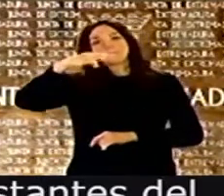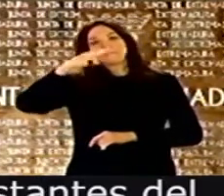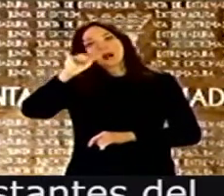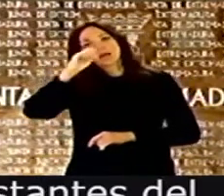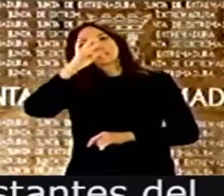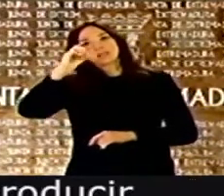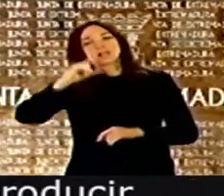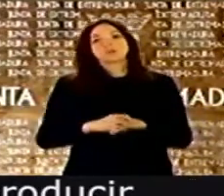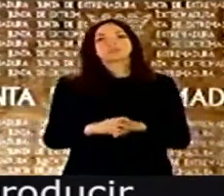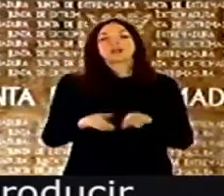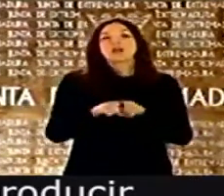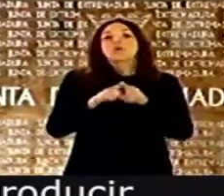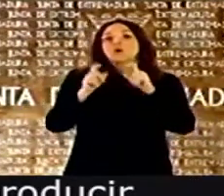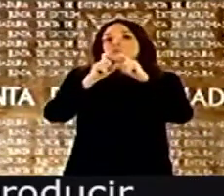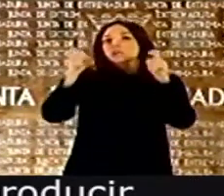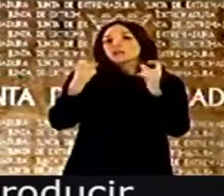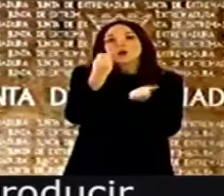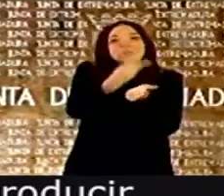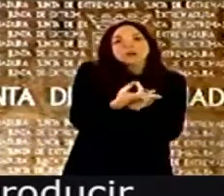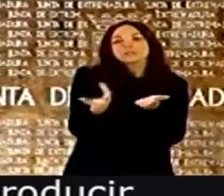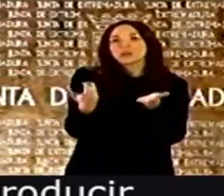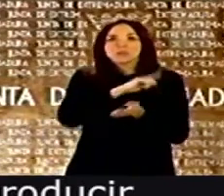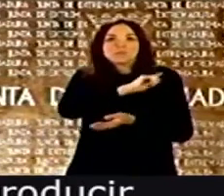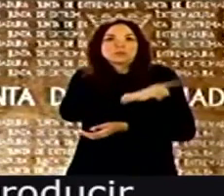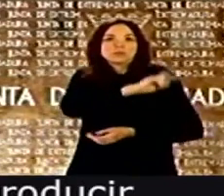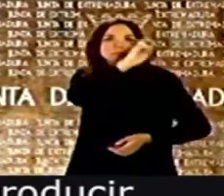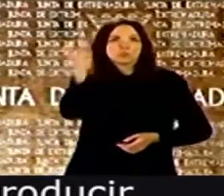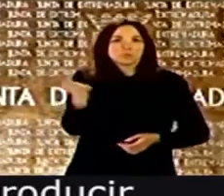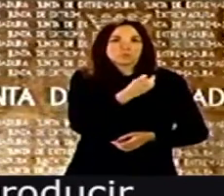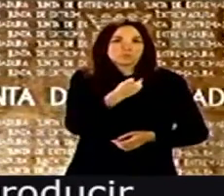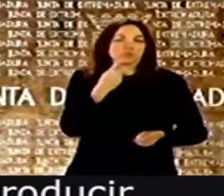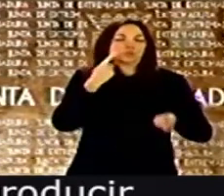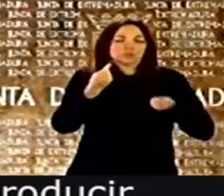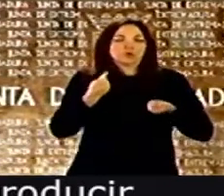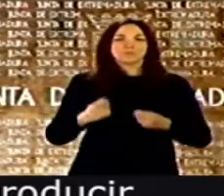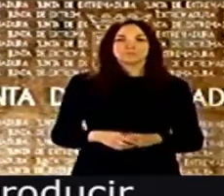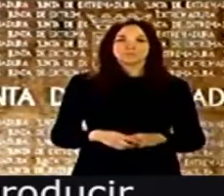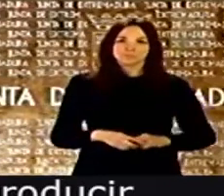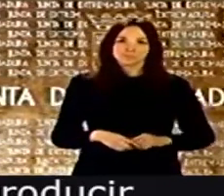en todo tipo de apuestas deportivas.